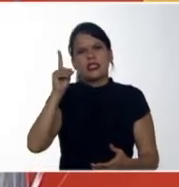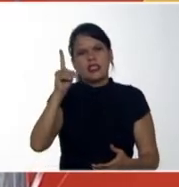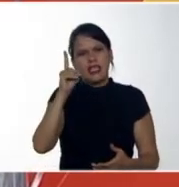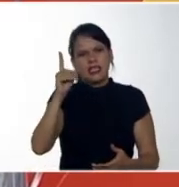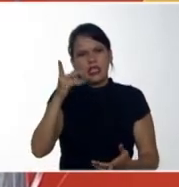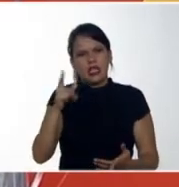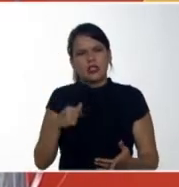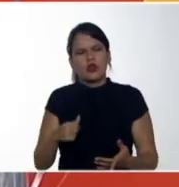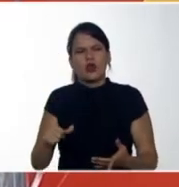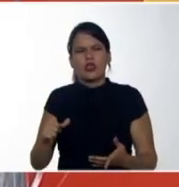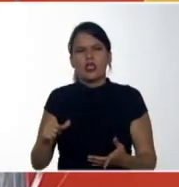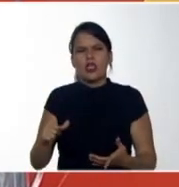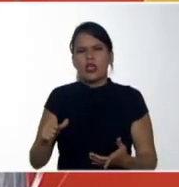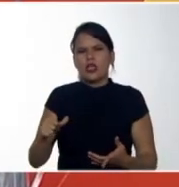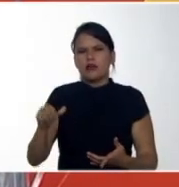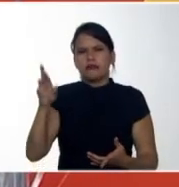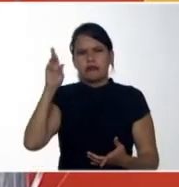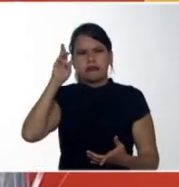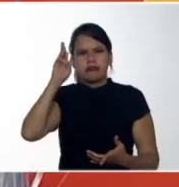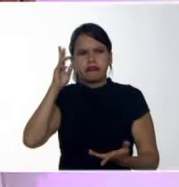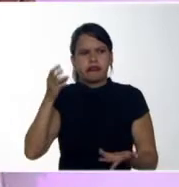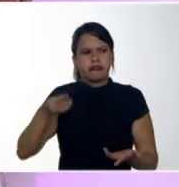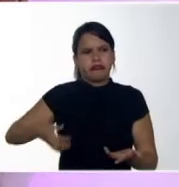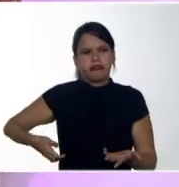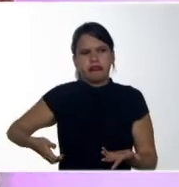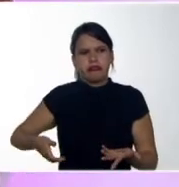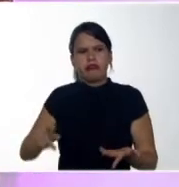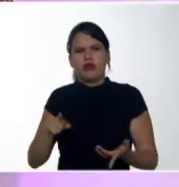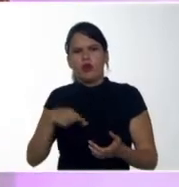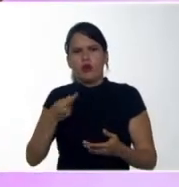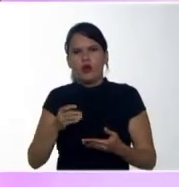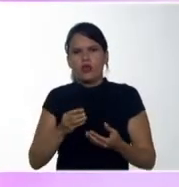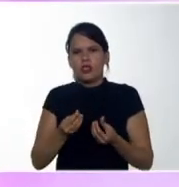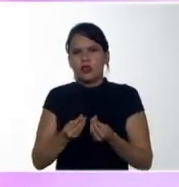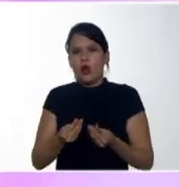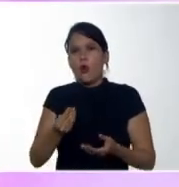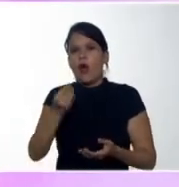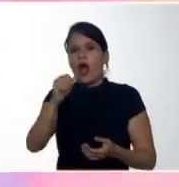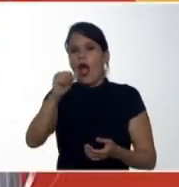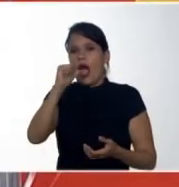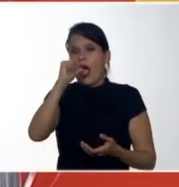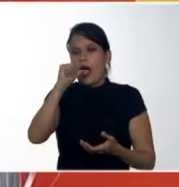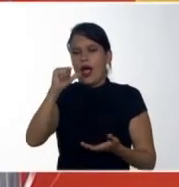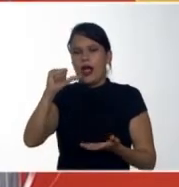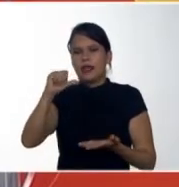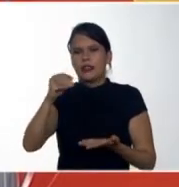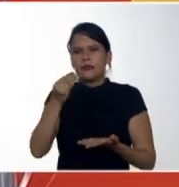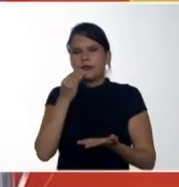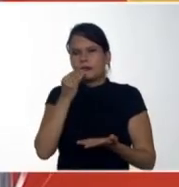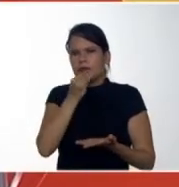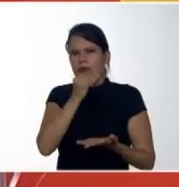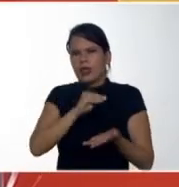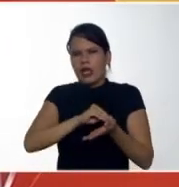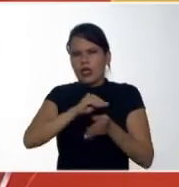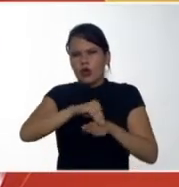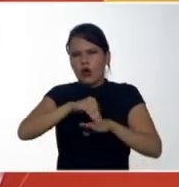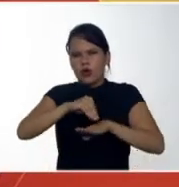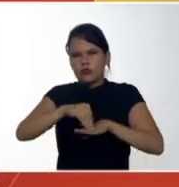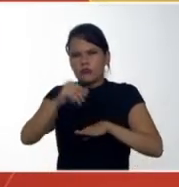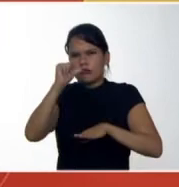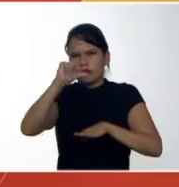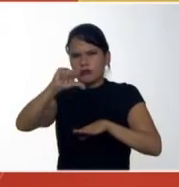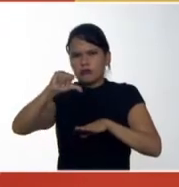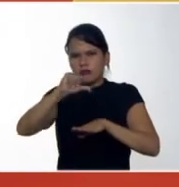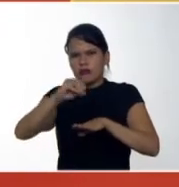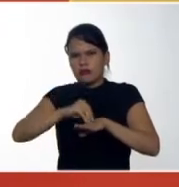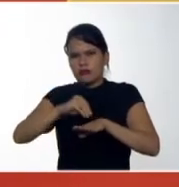otras sustancias, por ejemplo, aromáticas, para obtenerlo. Y utilizamos montajes, y eso lo vamos a ver próximamente en